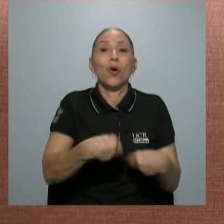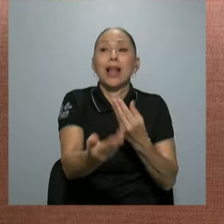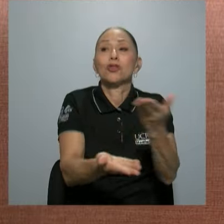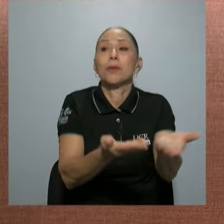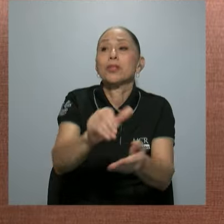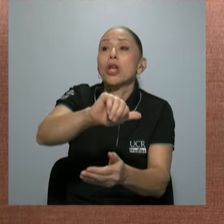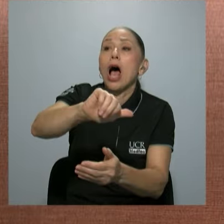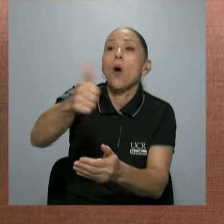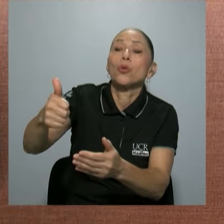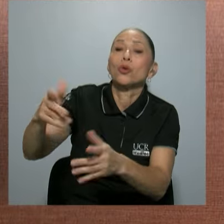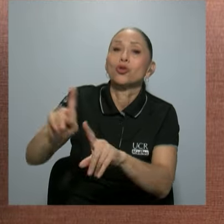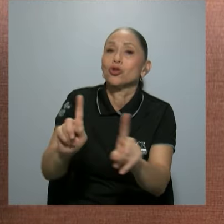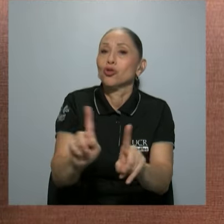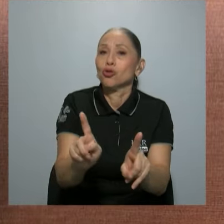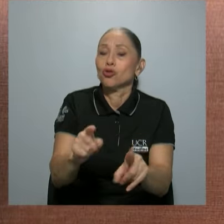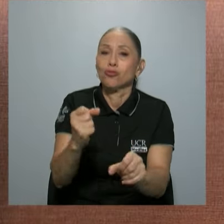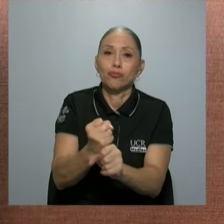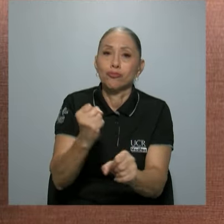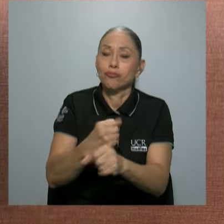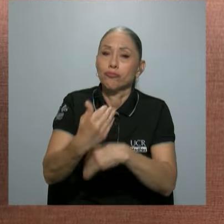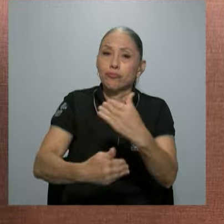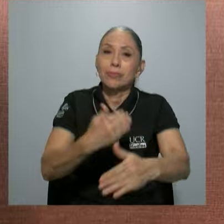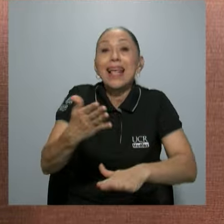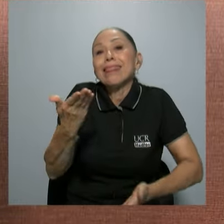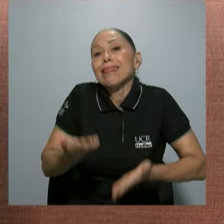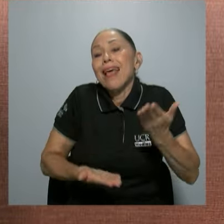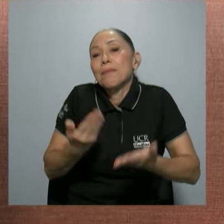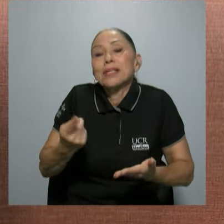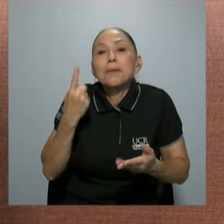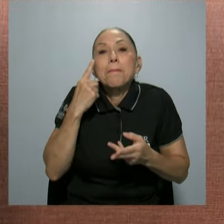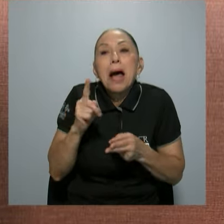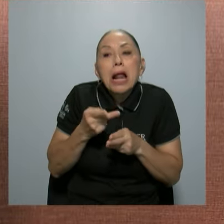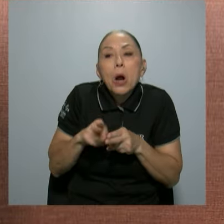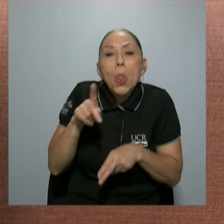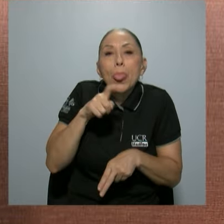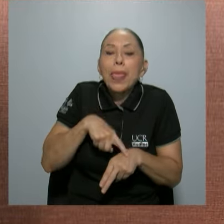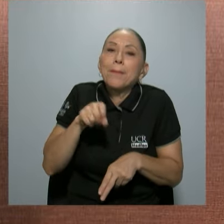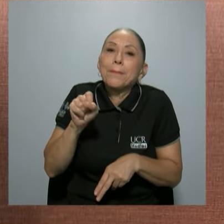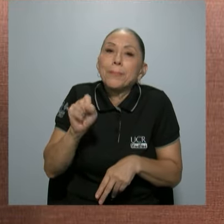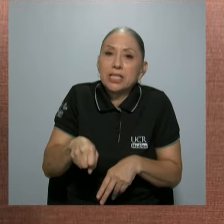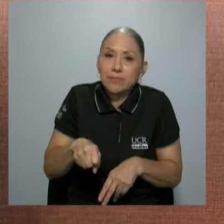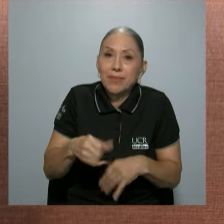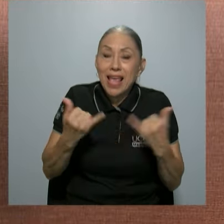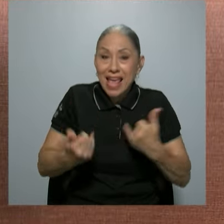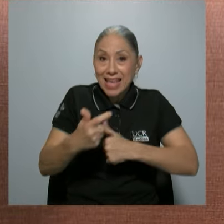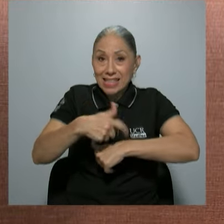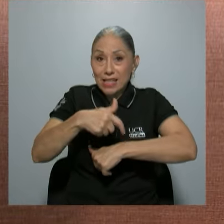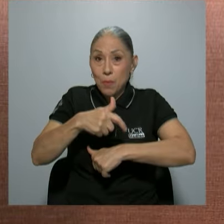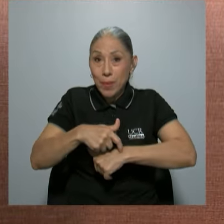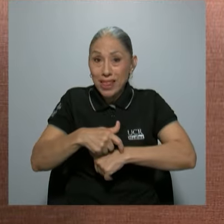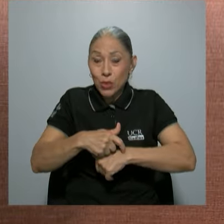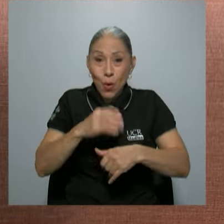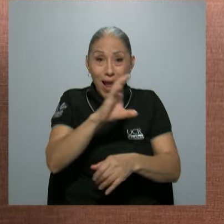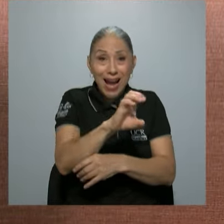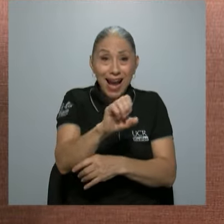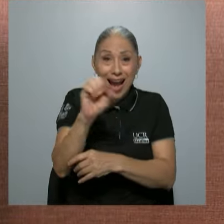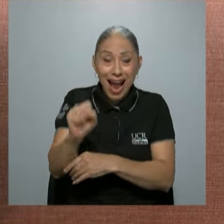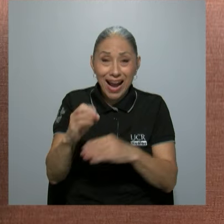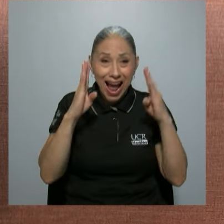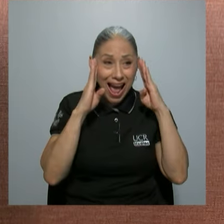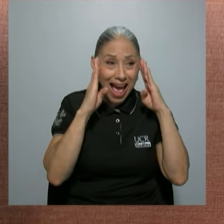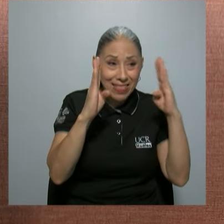vía provisional. En este momento el déficit de intervenciones en la caja es de 80.000 por año.